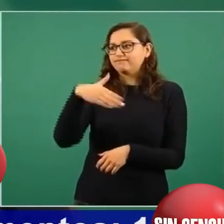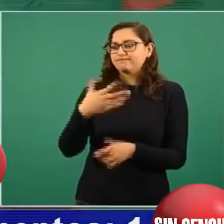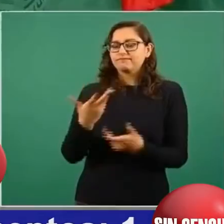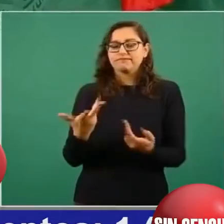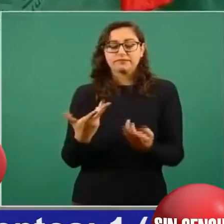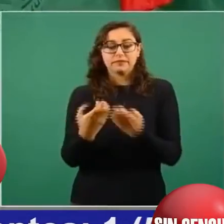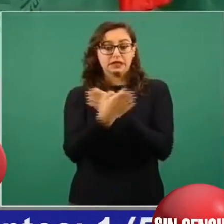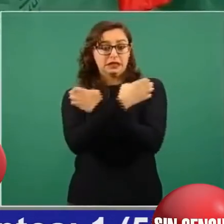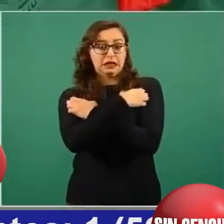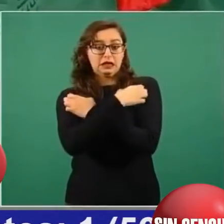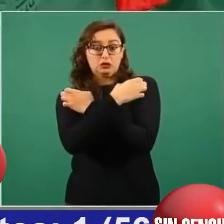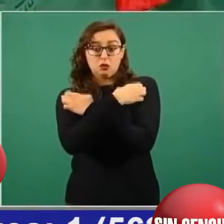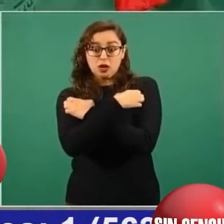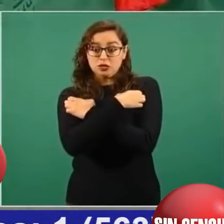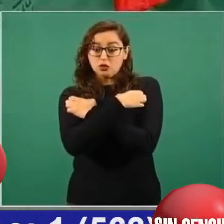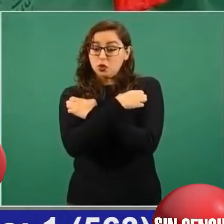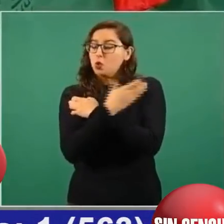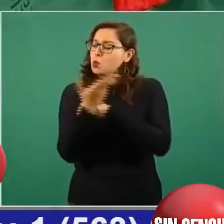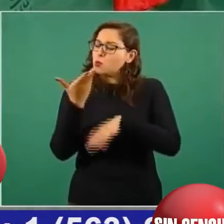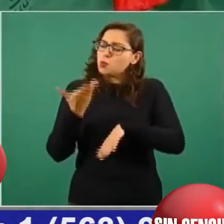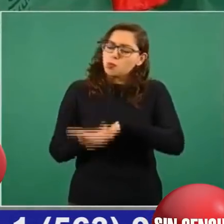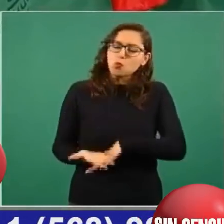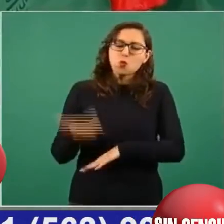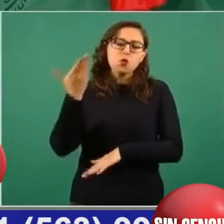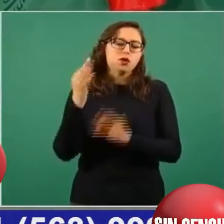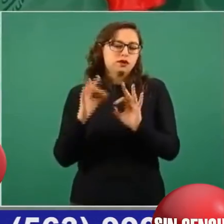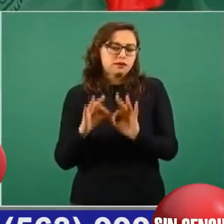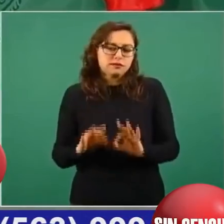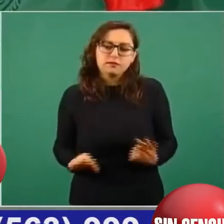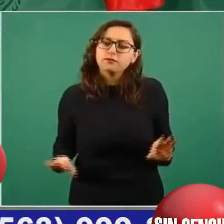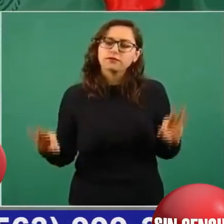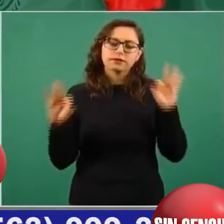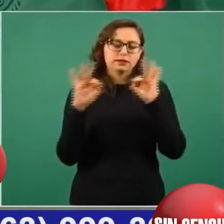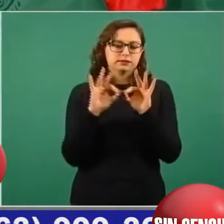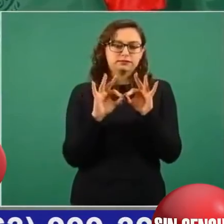para el desarrollo, para el bienestar.